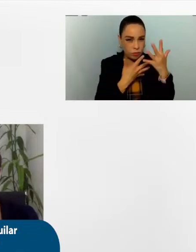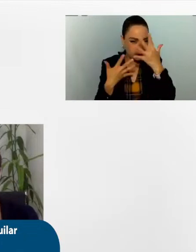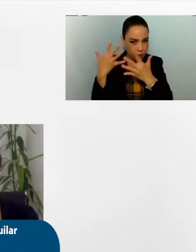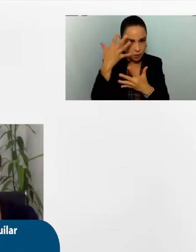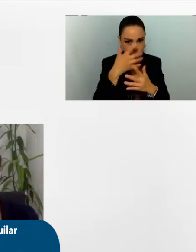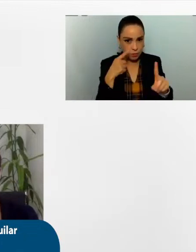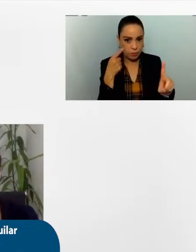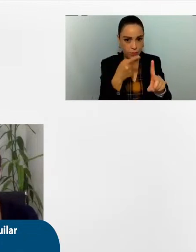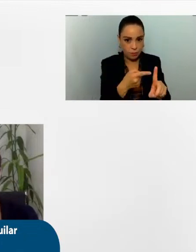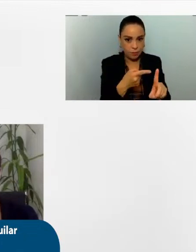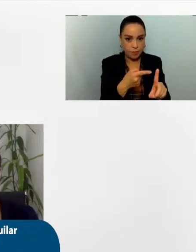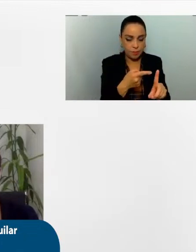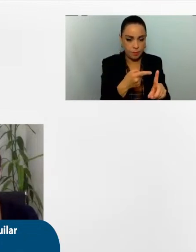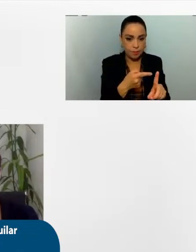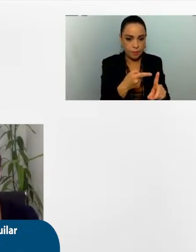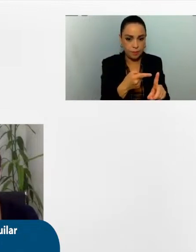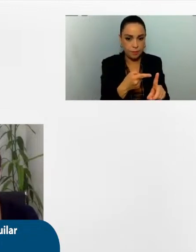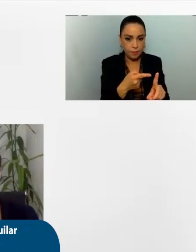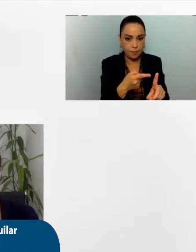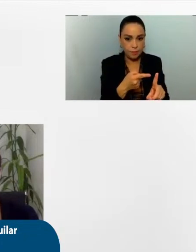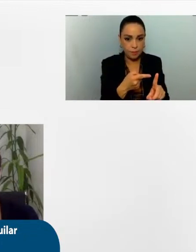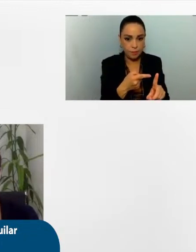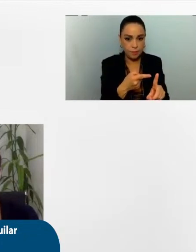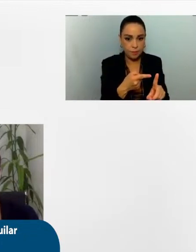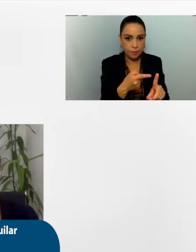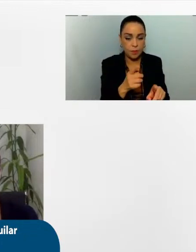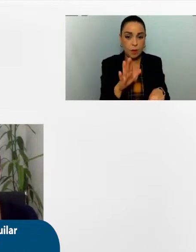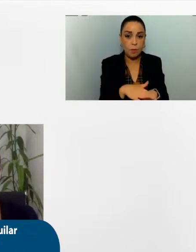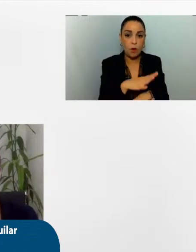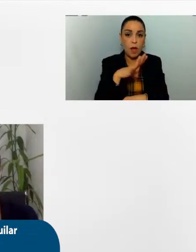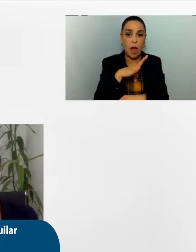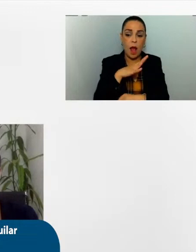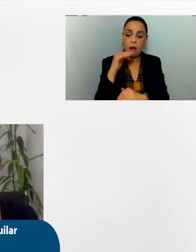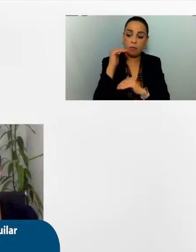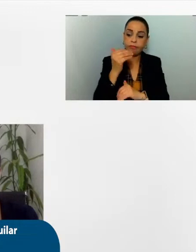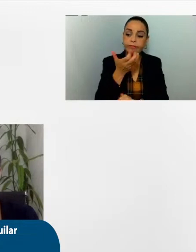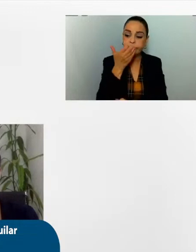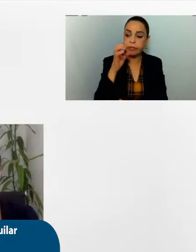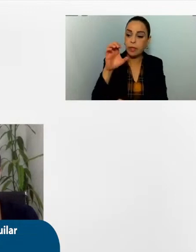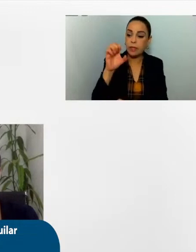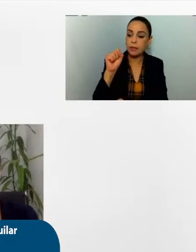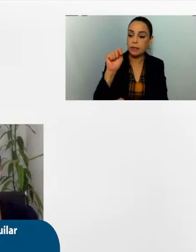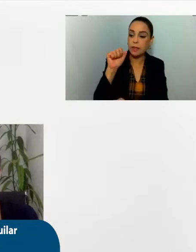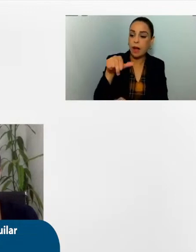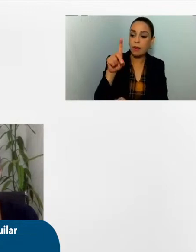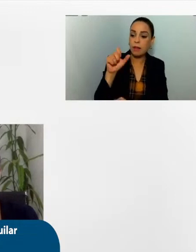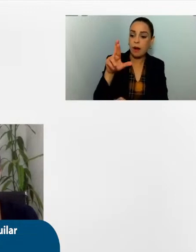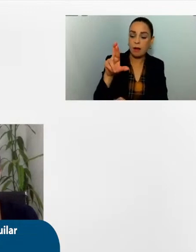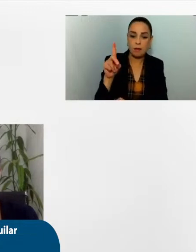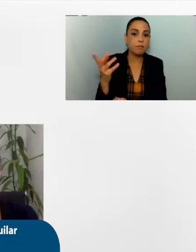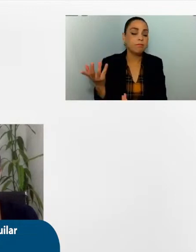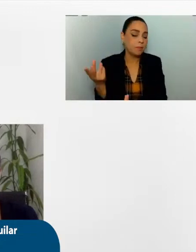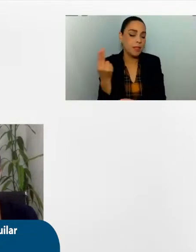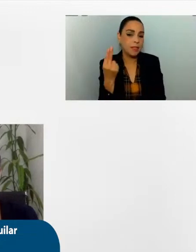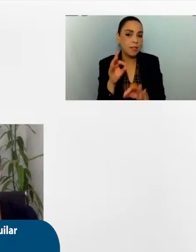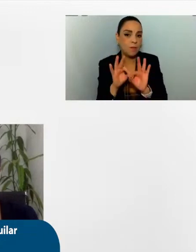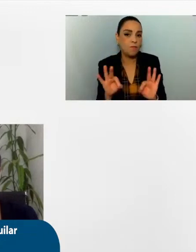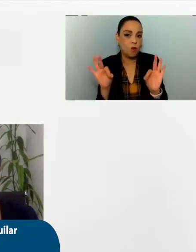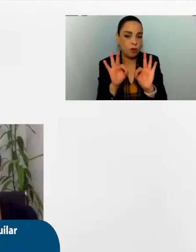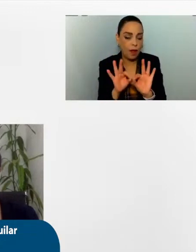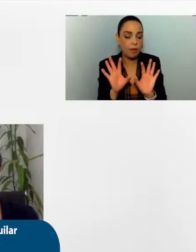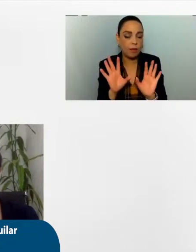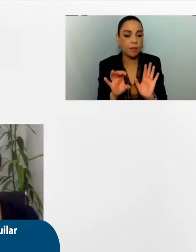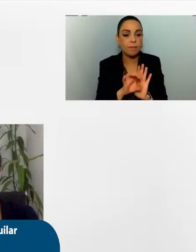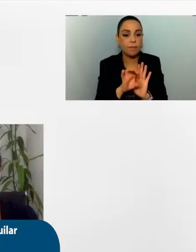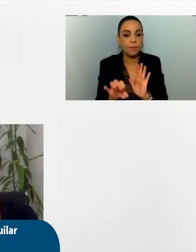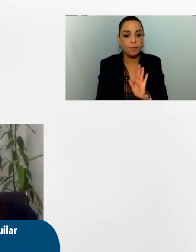tener parámetros estandarizados. Y eso es complicado, sobre todo en casos como los que nos presenta el cuaderno